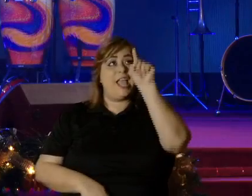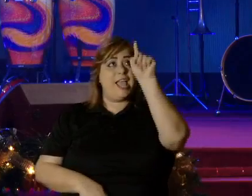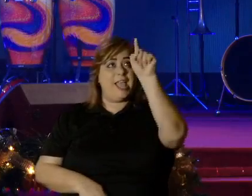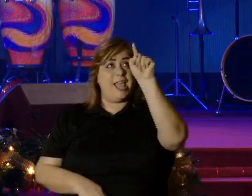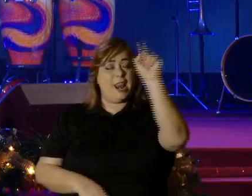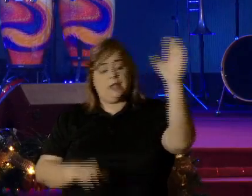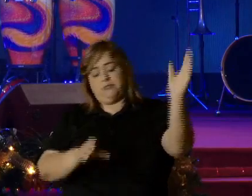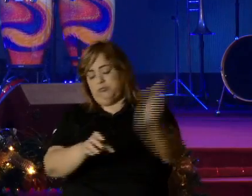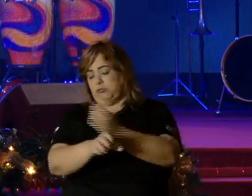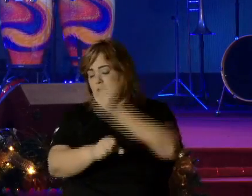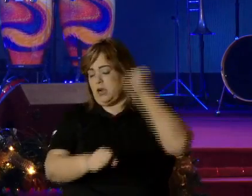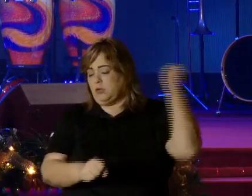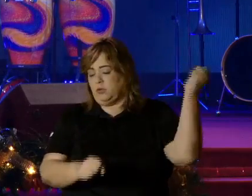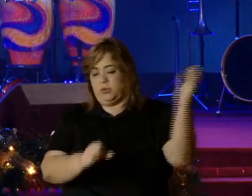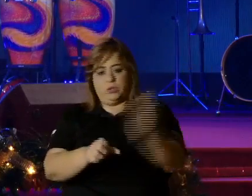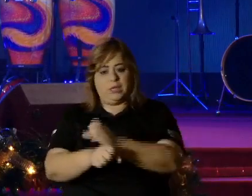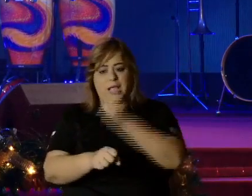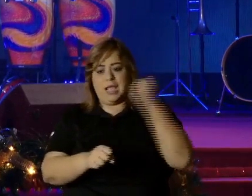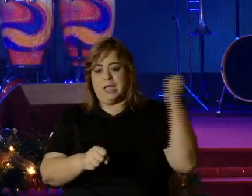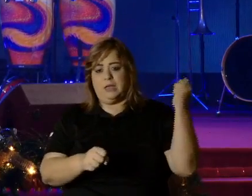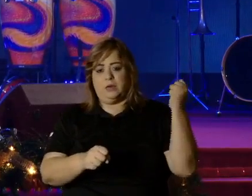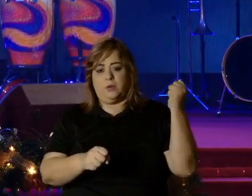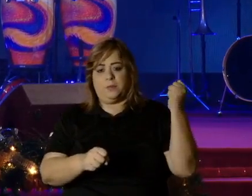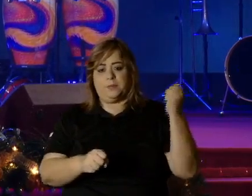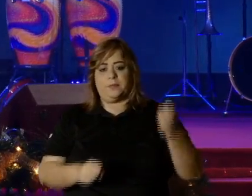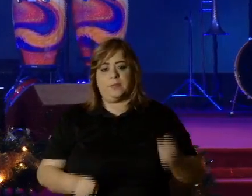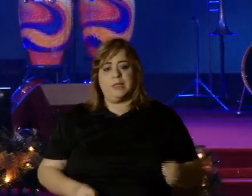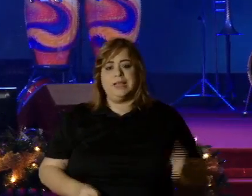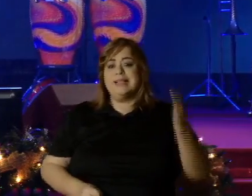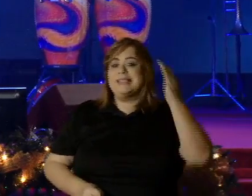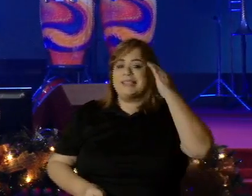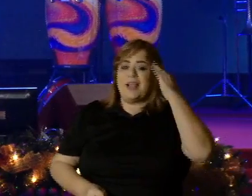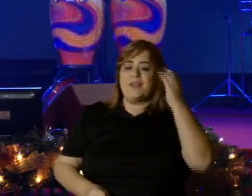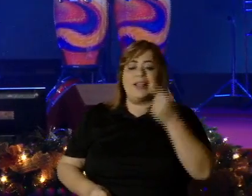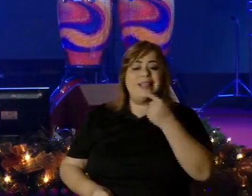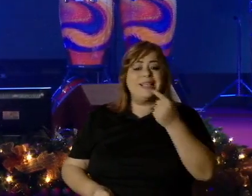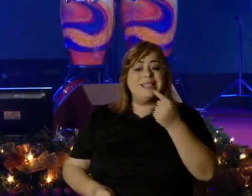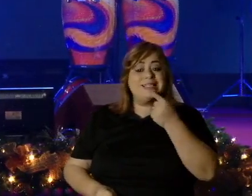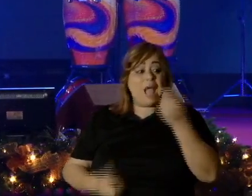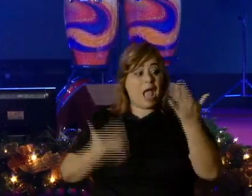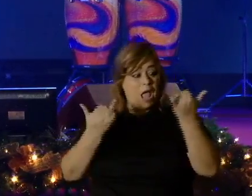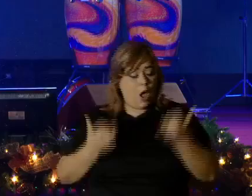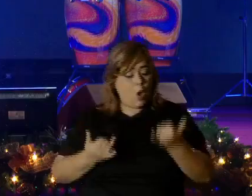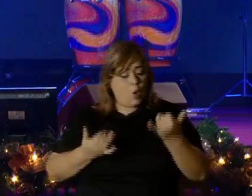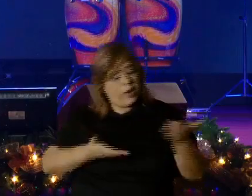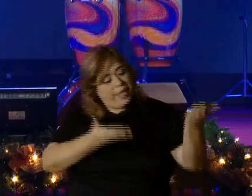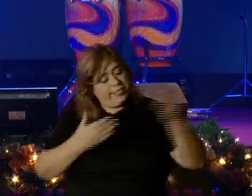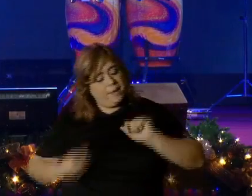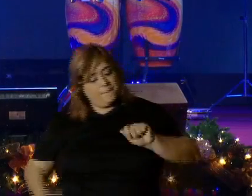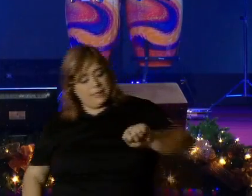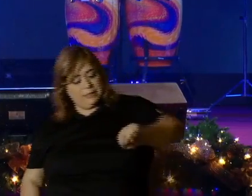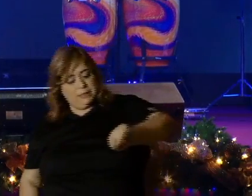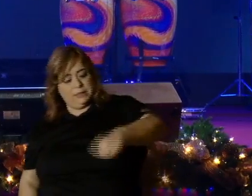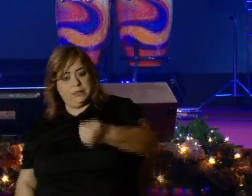los enemigos. Los derrotó, los exhibió públicamente. ¿Y sabe lo que le dijo? Dame la llave.